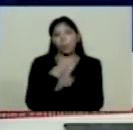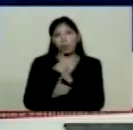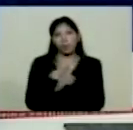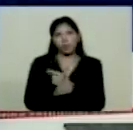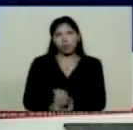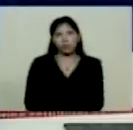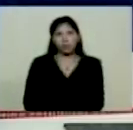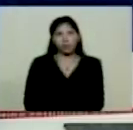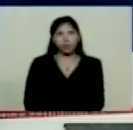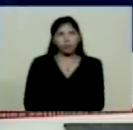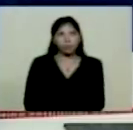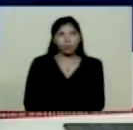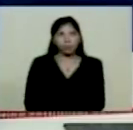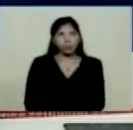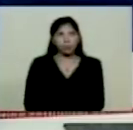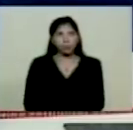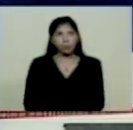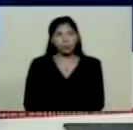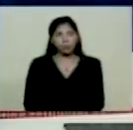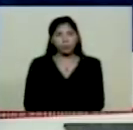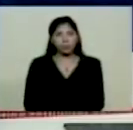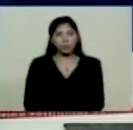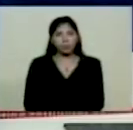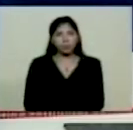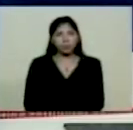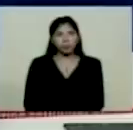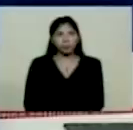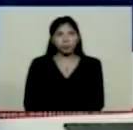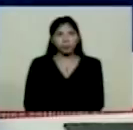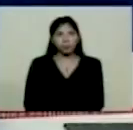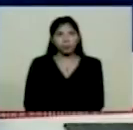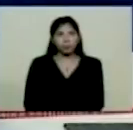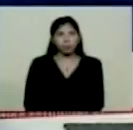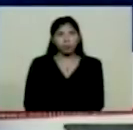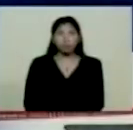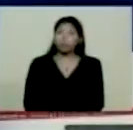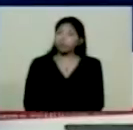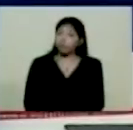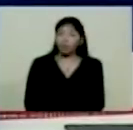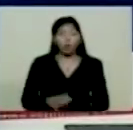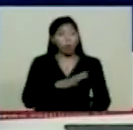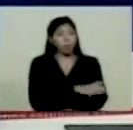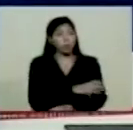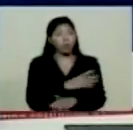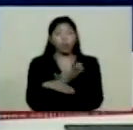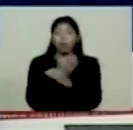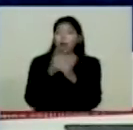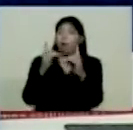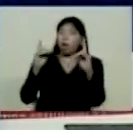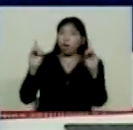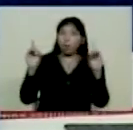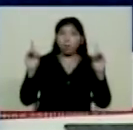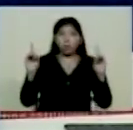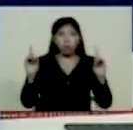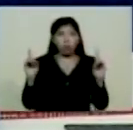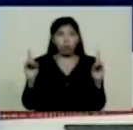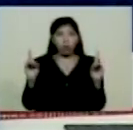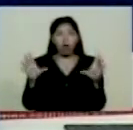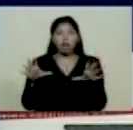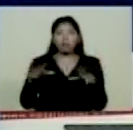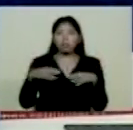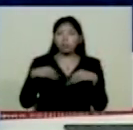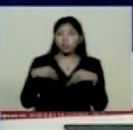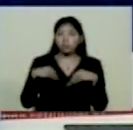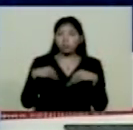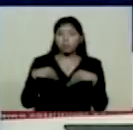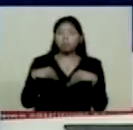que ganaron con los 3 goles de Messi. Es una oposición tan democrática que solamente acepta